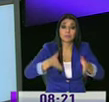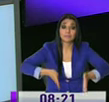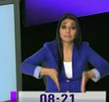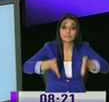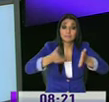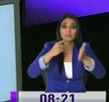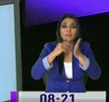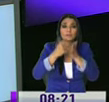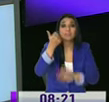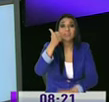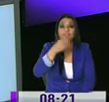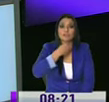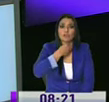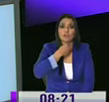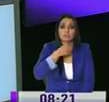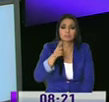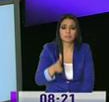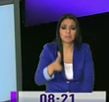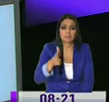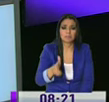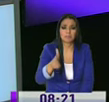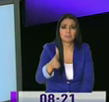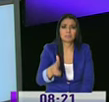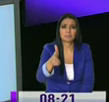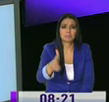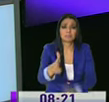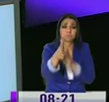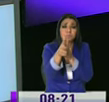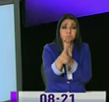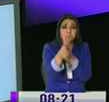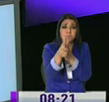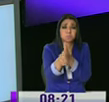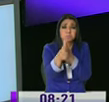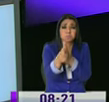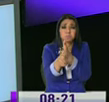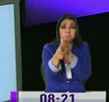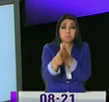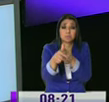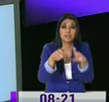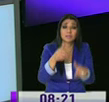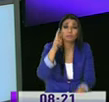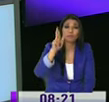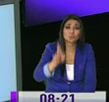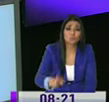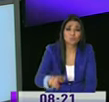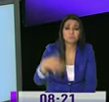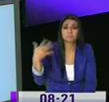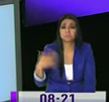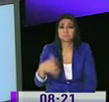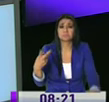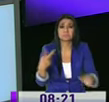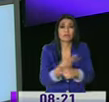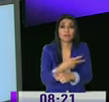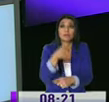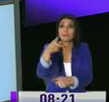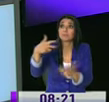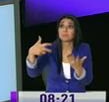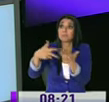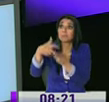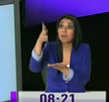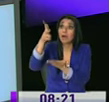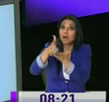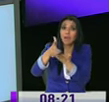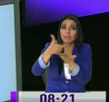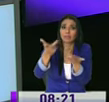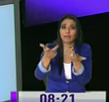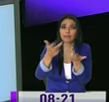agosto de hay 4 ó 5 paradas en lo que único tiene es caos acá en el sur se paran donde les da la gana porque dice parada hay sitios donde